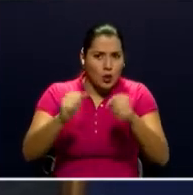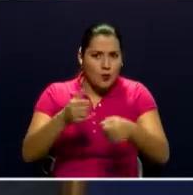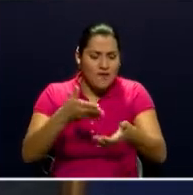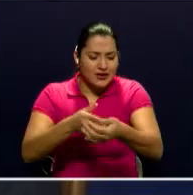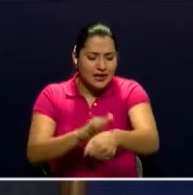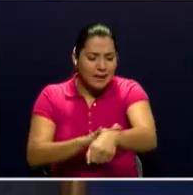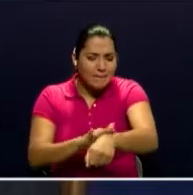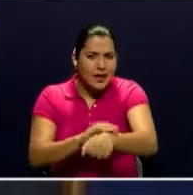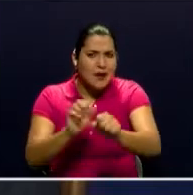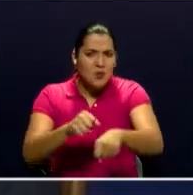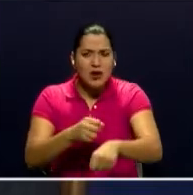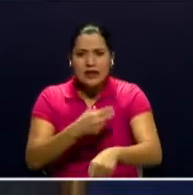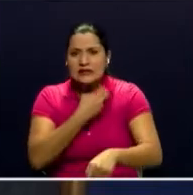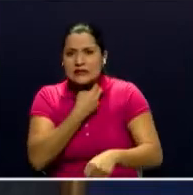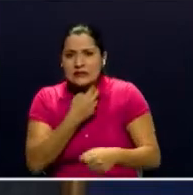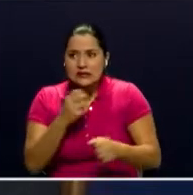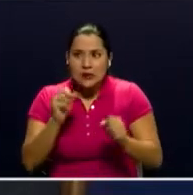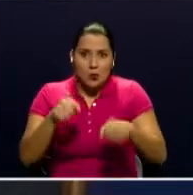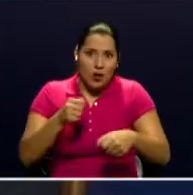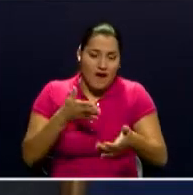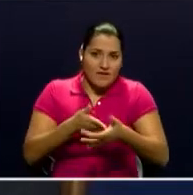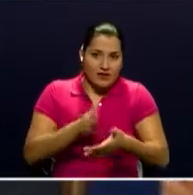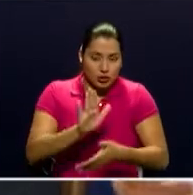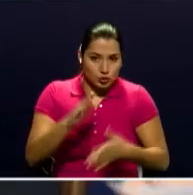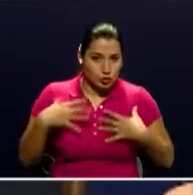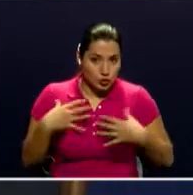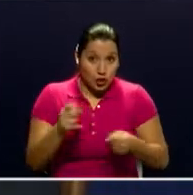intoxicar, que puede provocar algún daño severo sobre su salud,